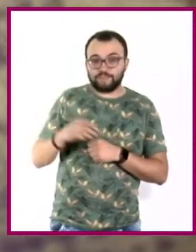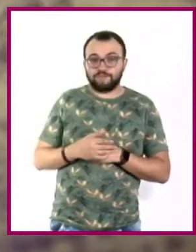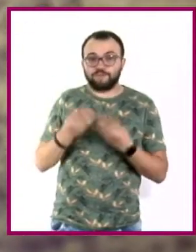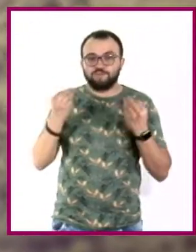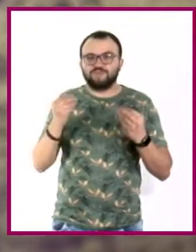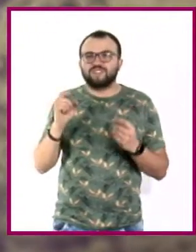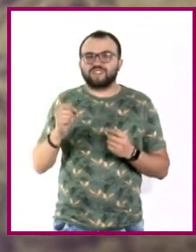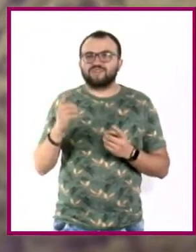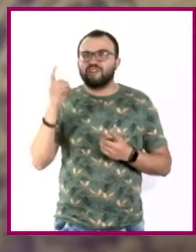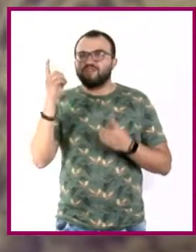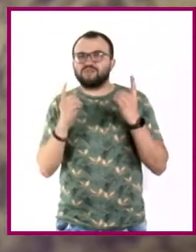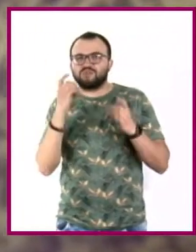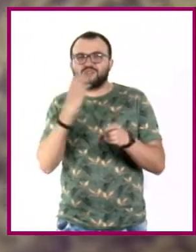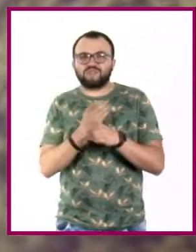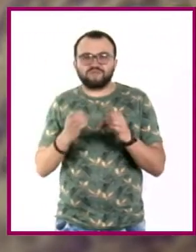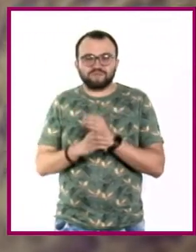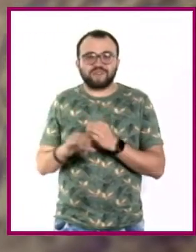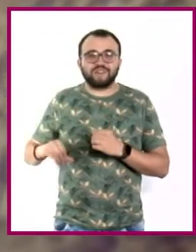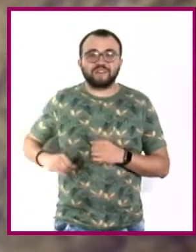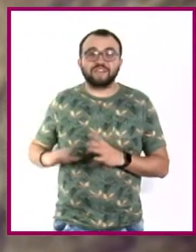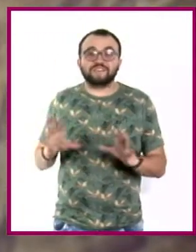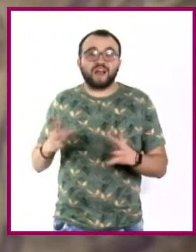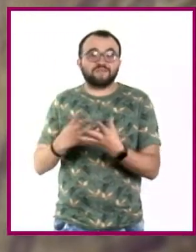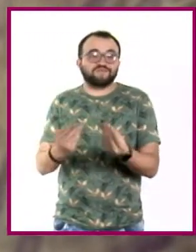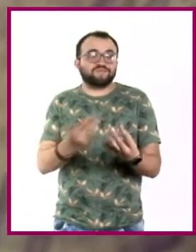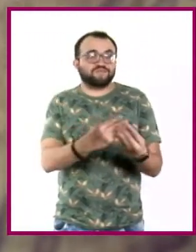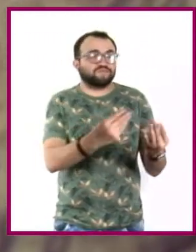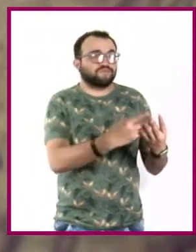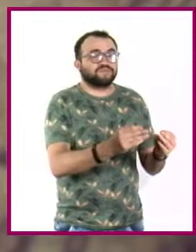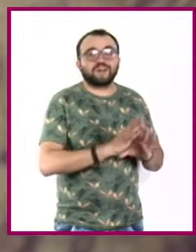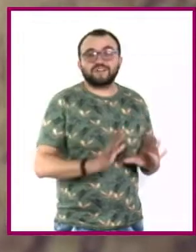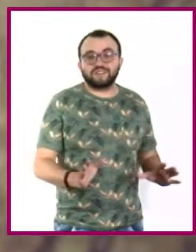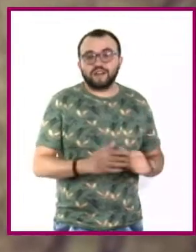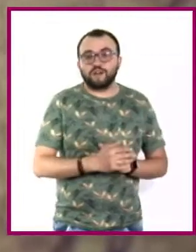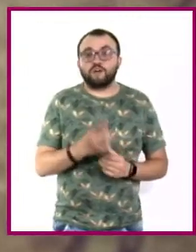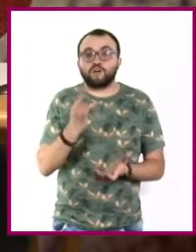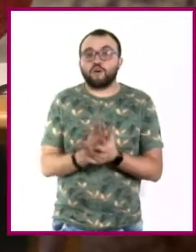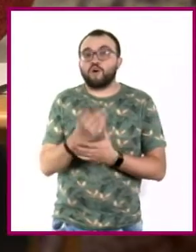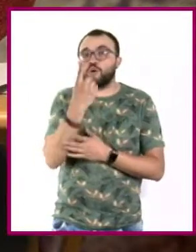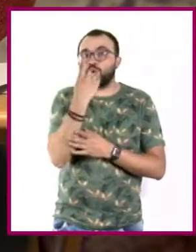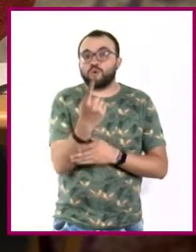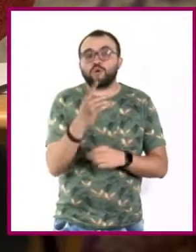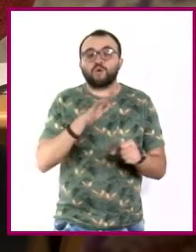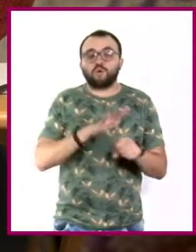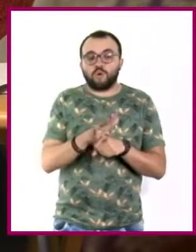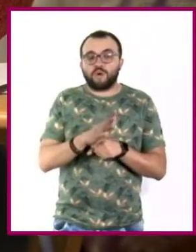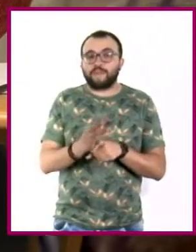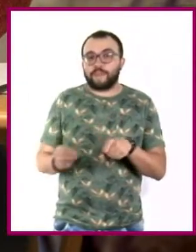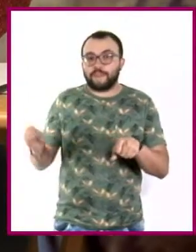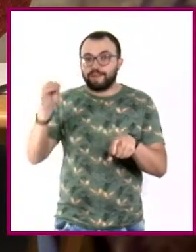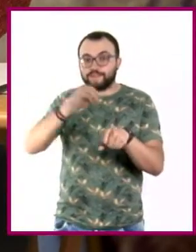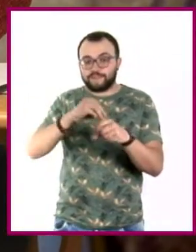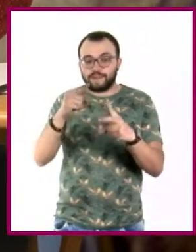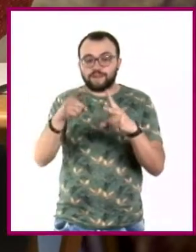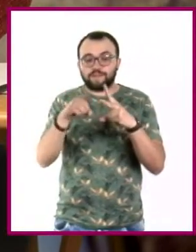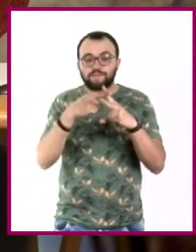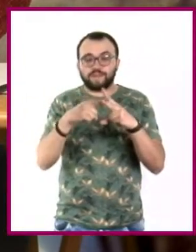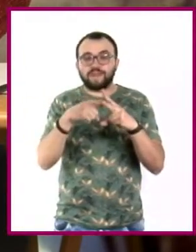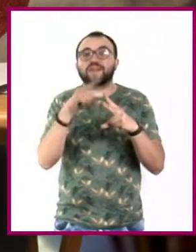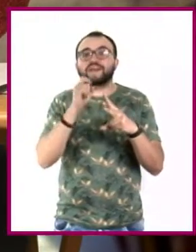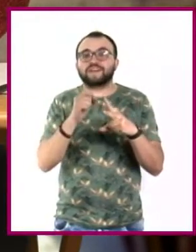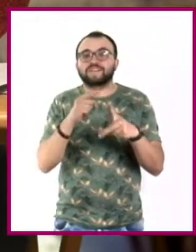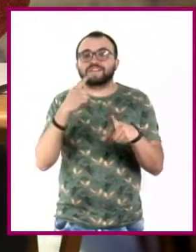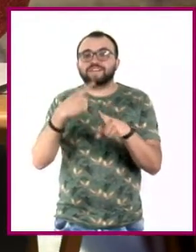interrogantes interesantes ya habían sido resueltas. Solo le quedaba una misión: aplicar las matemáticas a otros